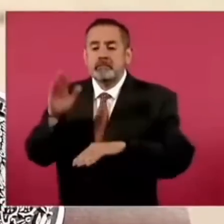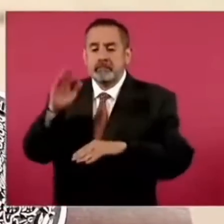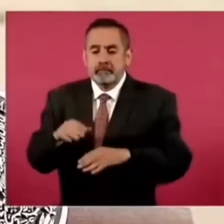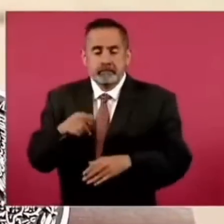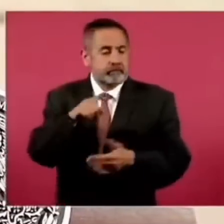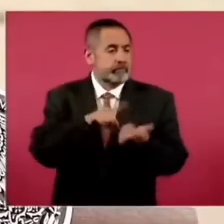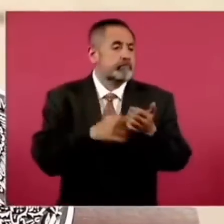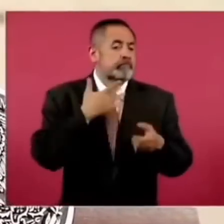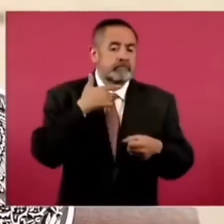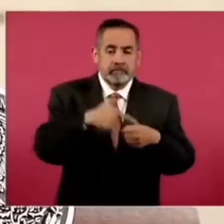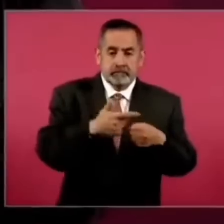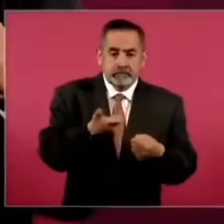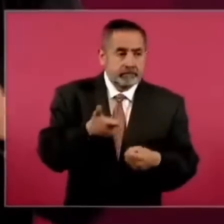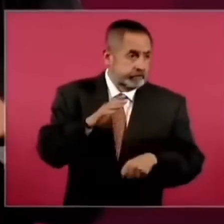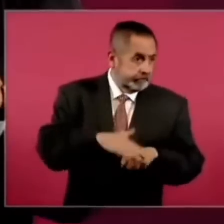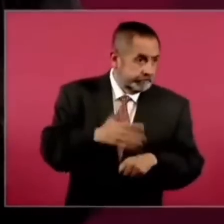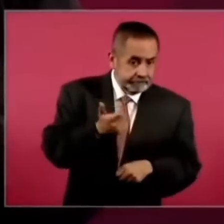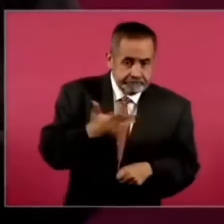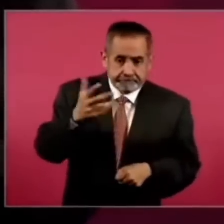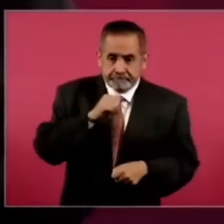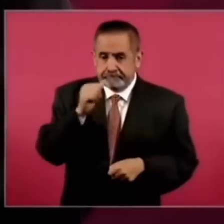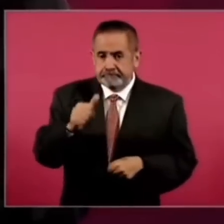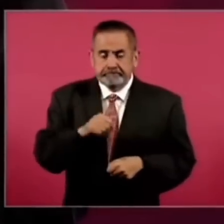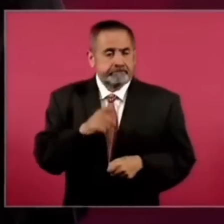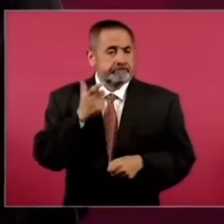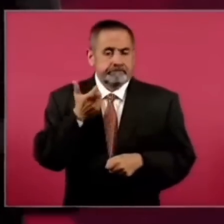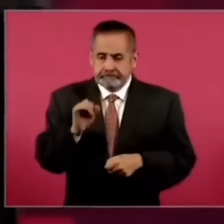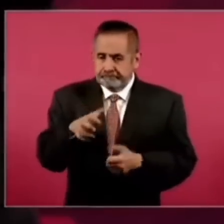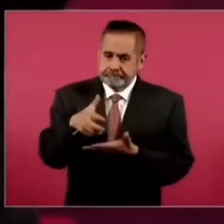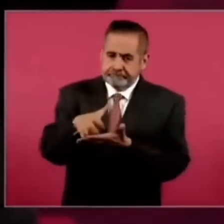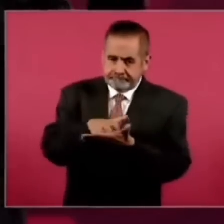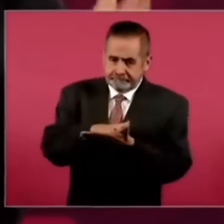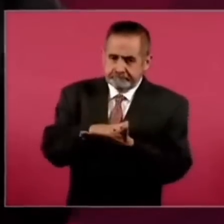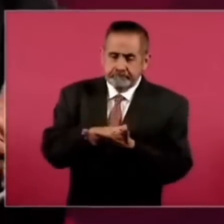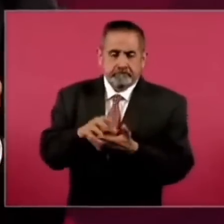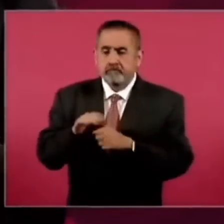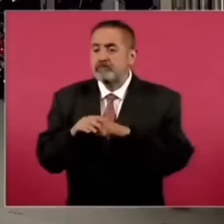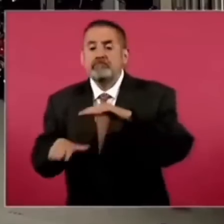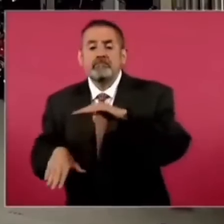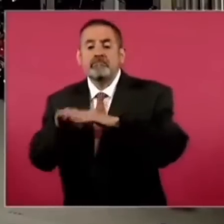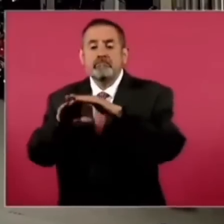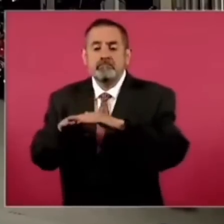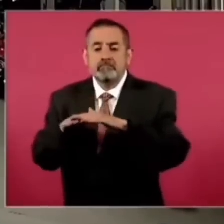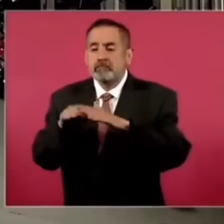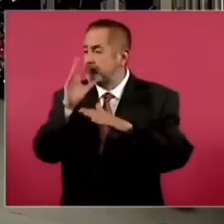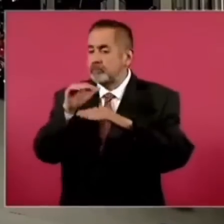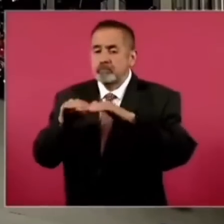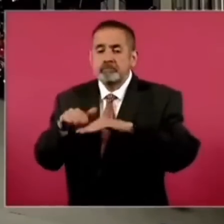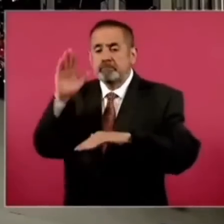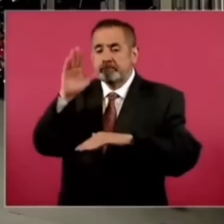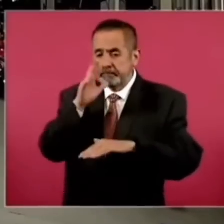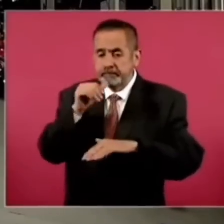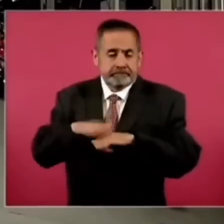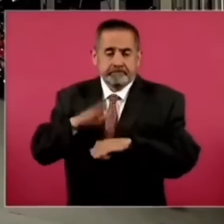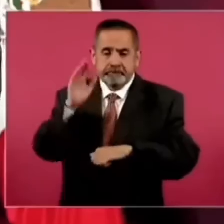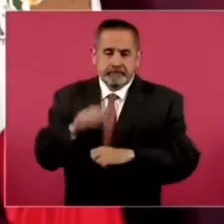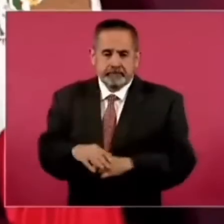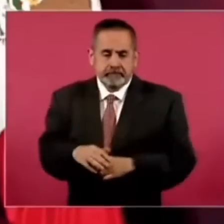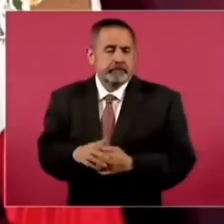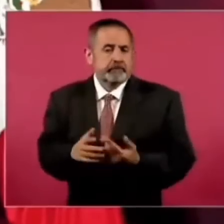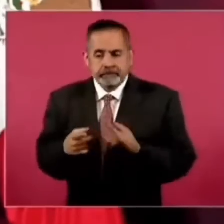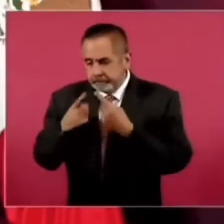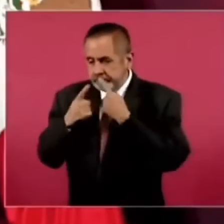gasolinas, porque va a continuar la austeridad, es de tanto. Se fija de